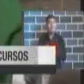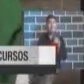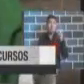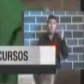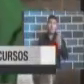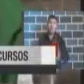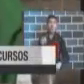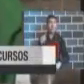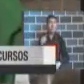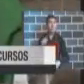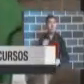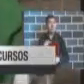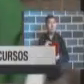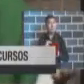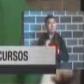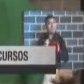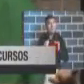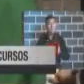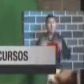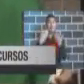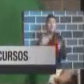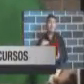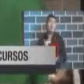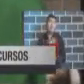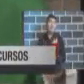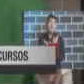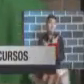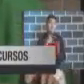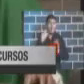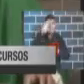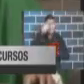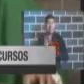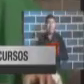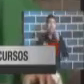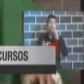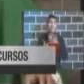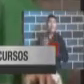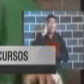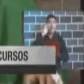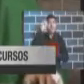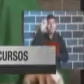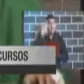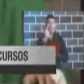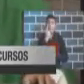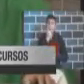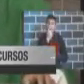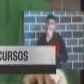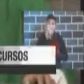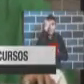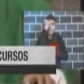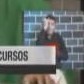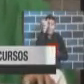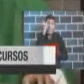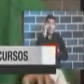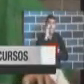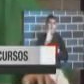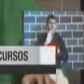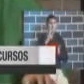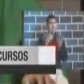podemos rifar nuestra libertad de hijos de Dios por una determinada ideología